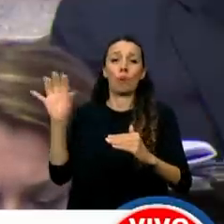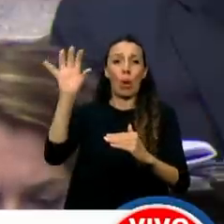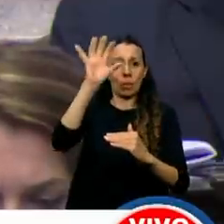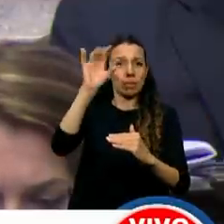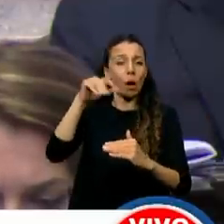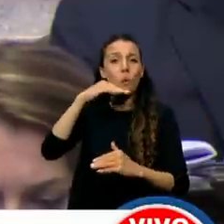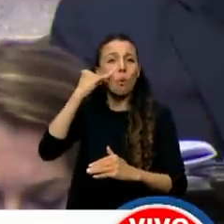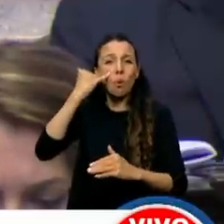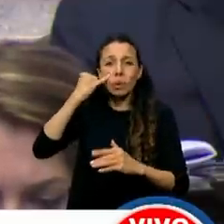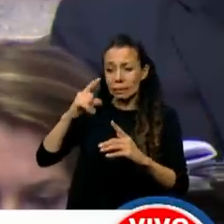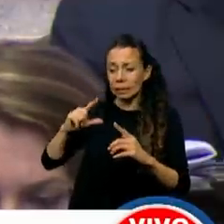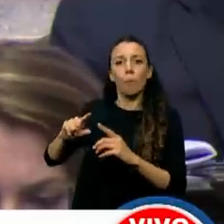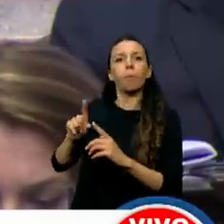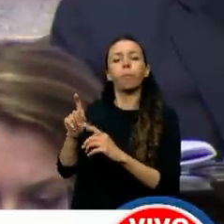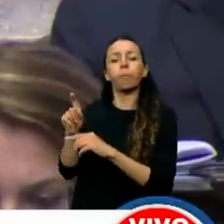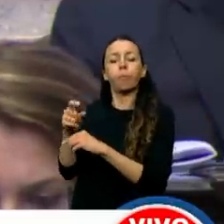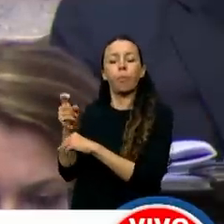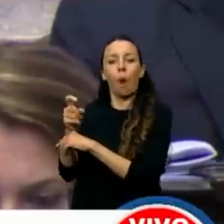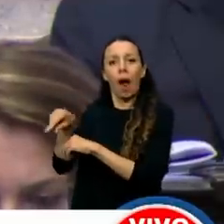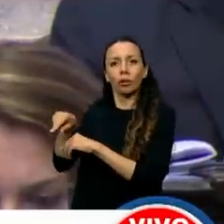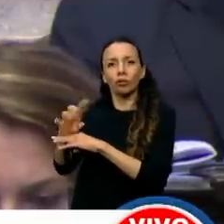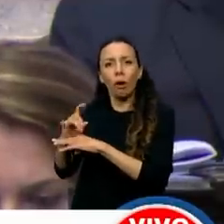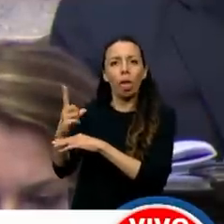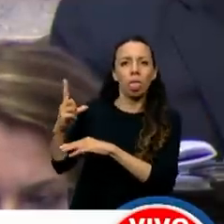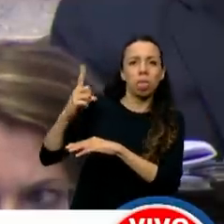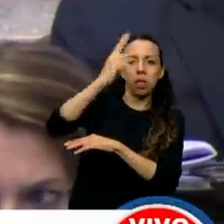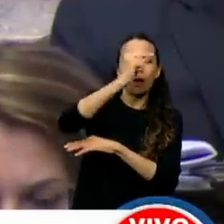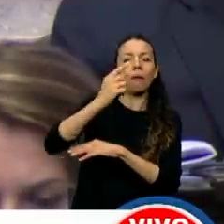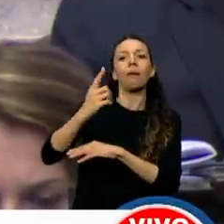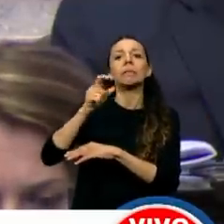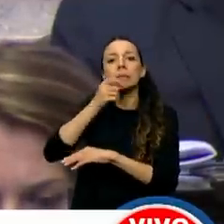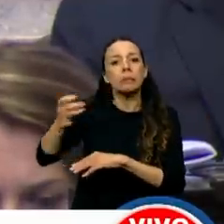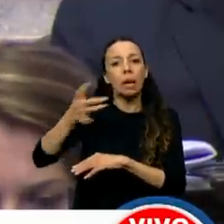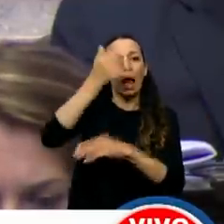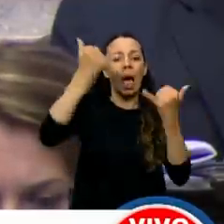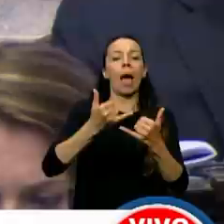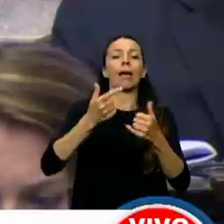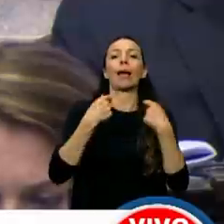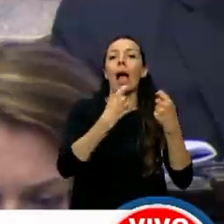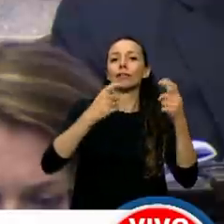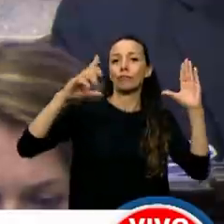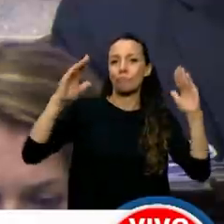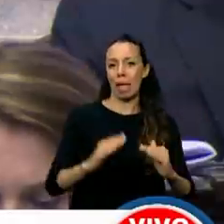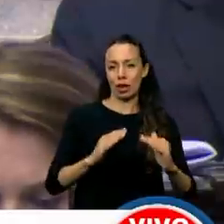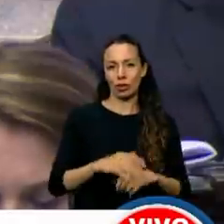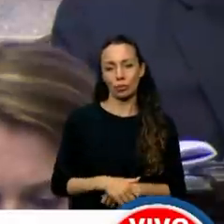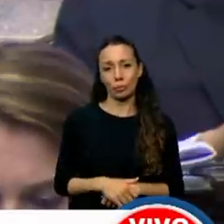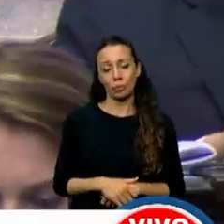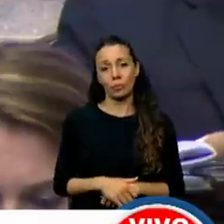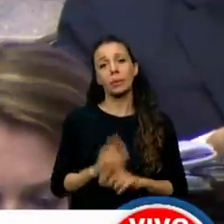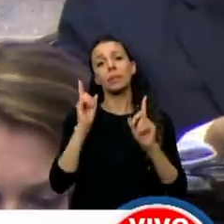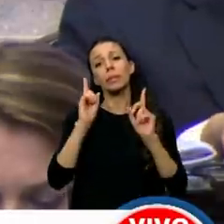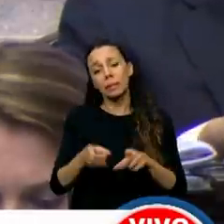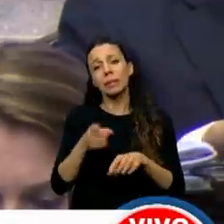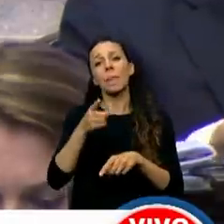tan alejadas del puerto en materia educativa la inversión para la universidad nacional de jujuy es de más de